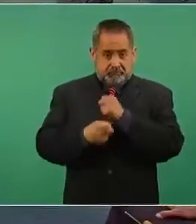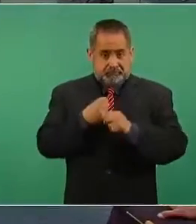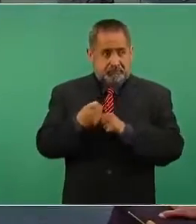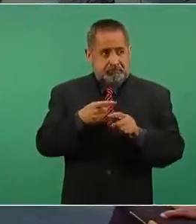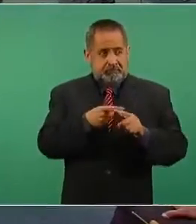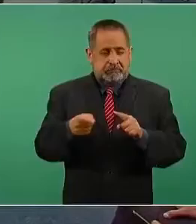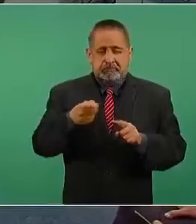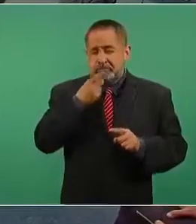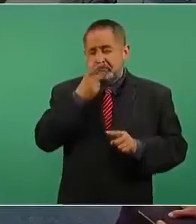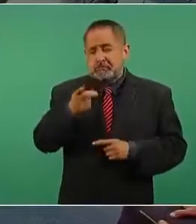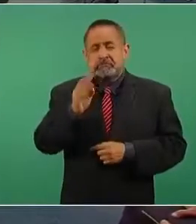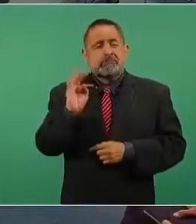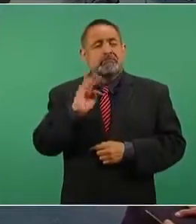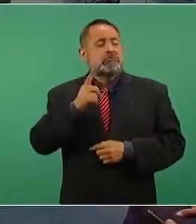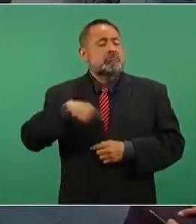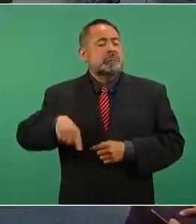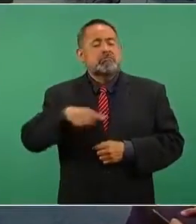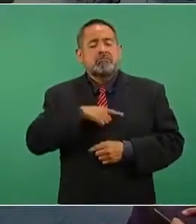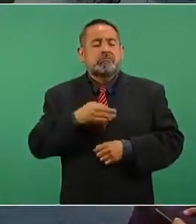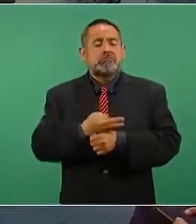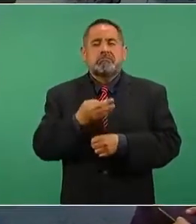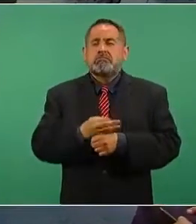íbamos a estar produciendo